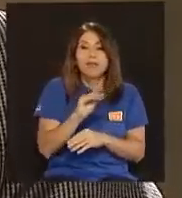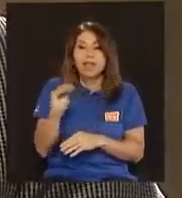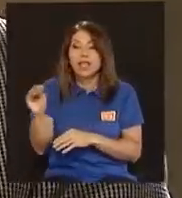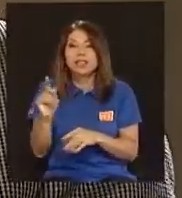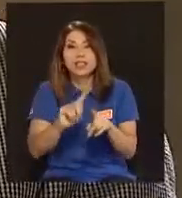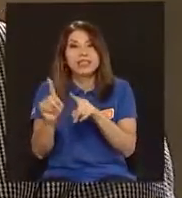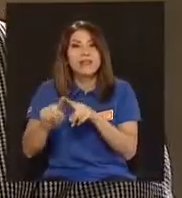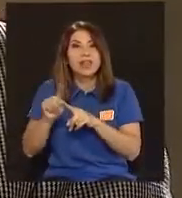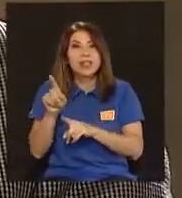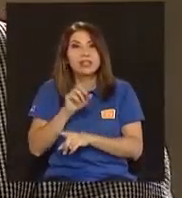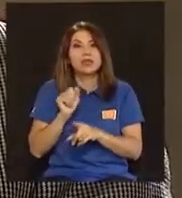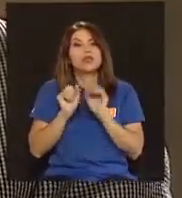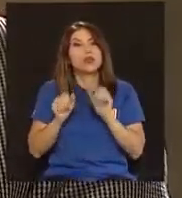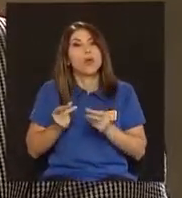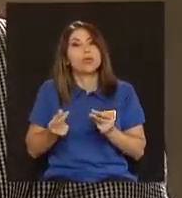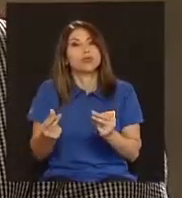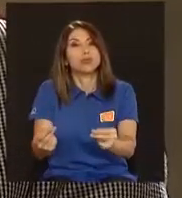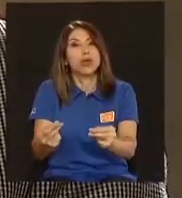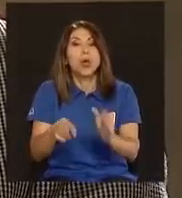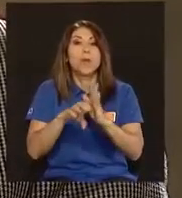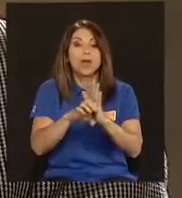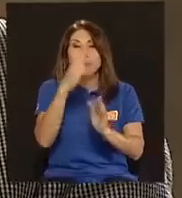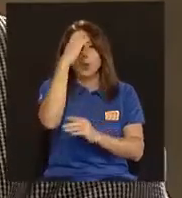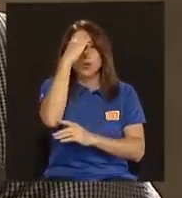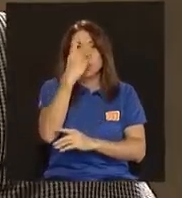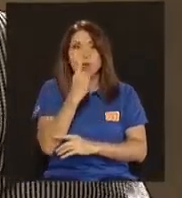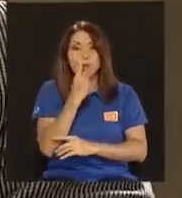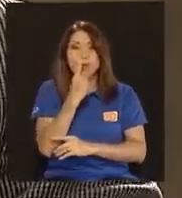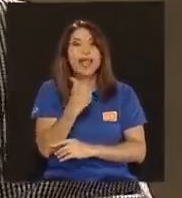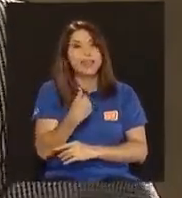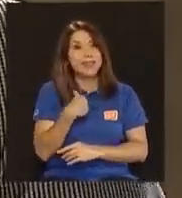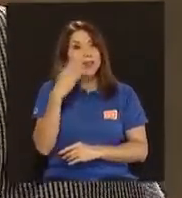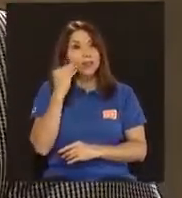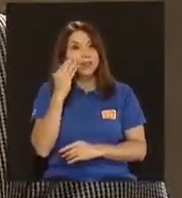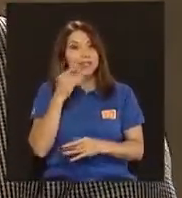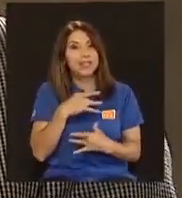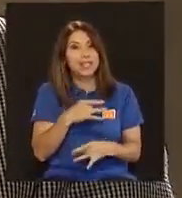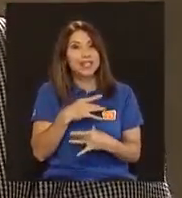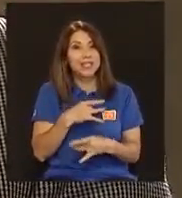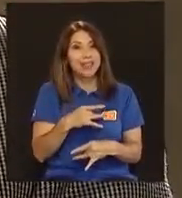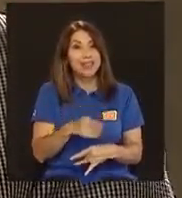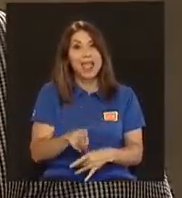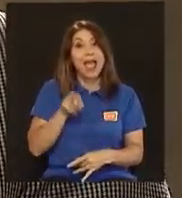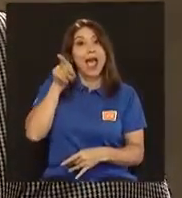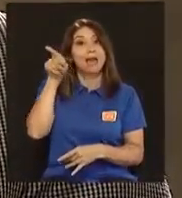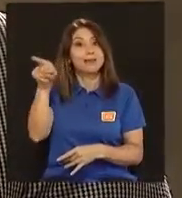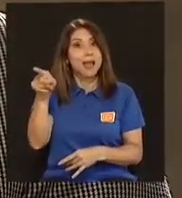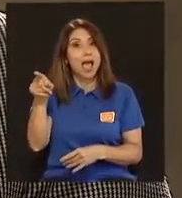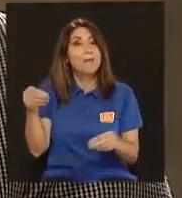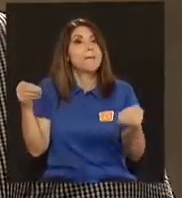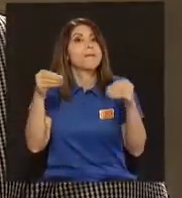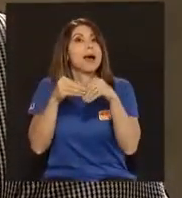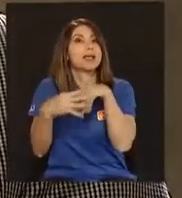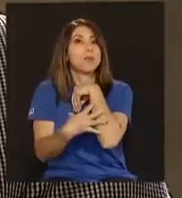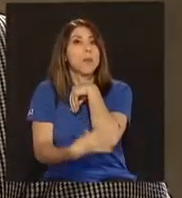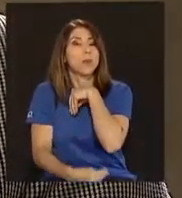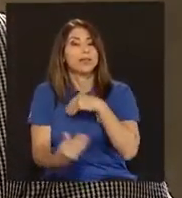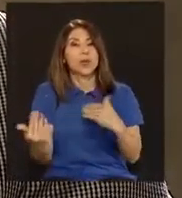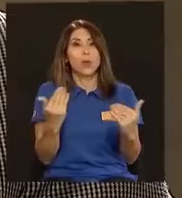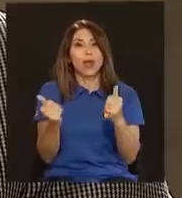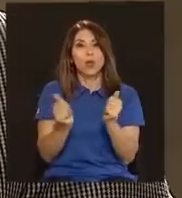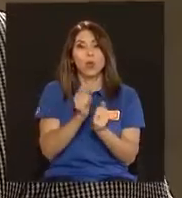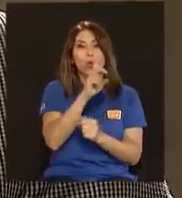Dominicana tiene una experiencia muy interesante donde, más allá de que pues, la pobreza es mayor que en Costa Rica, el oficial de